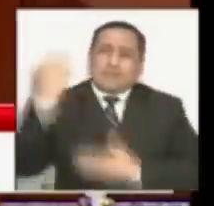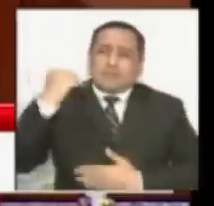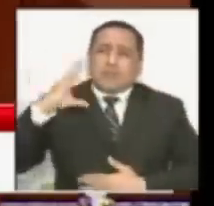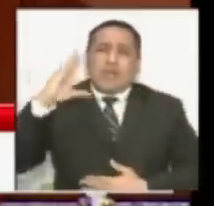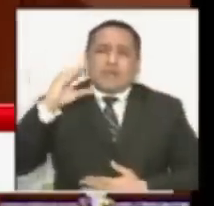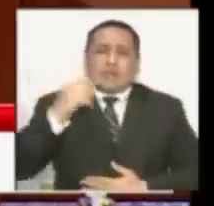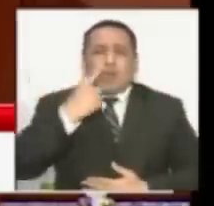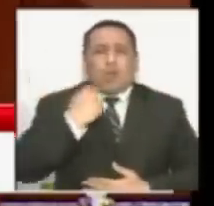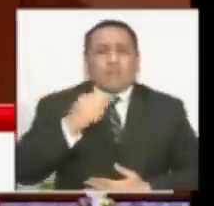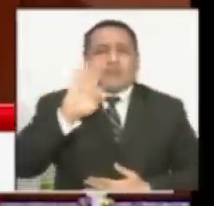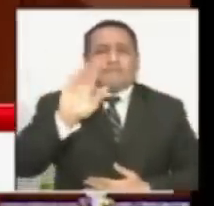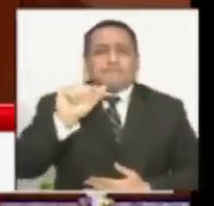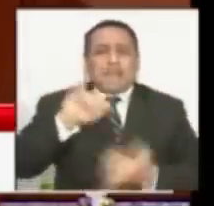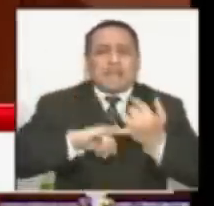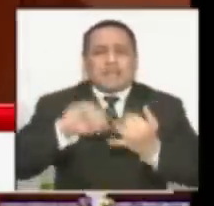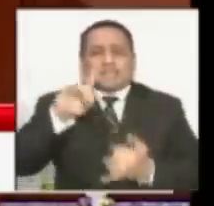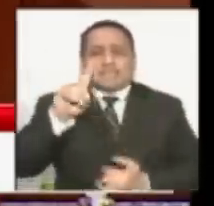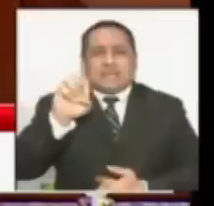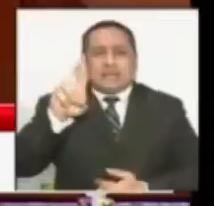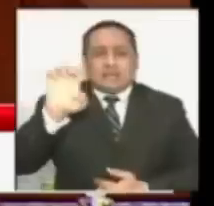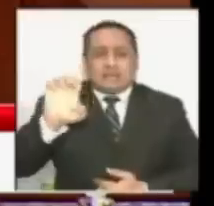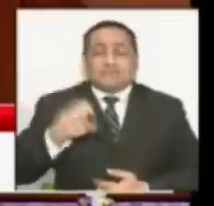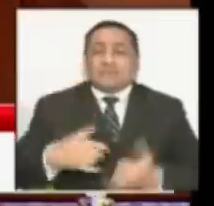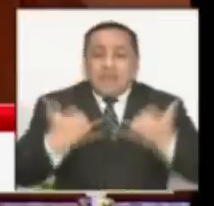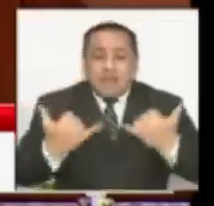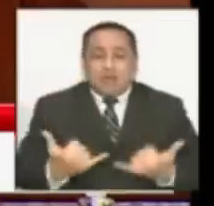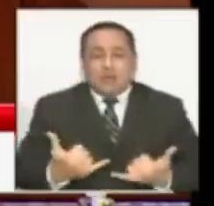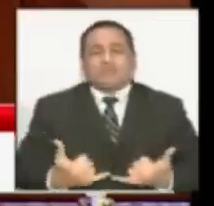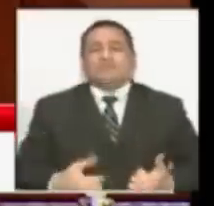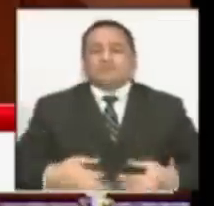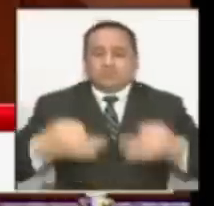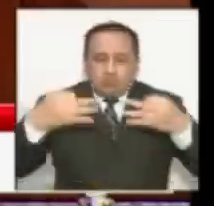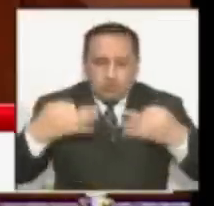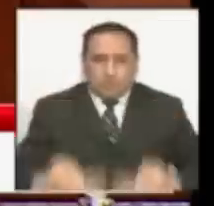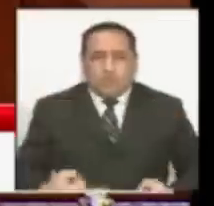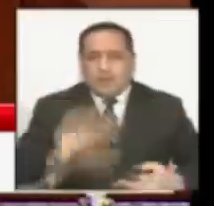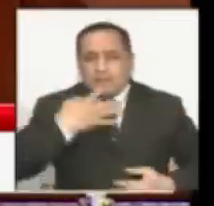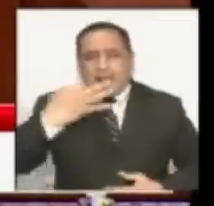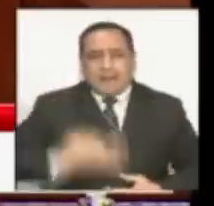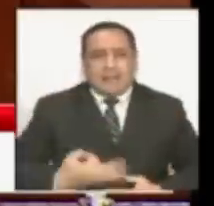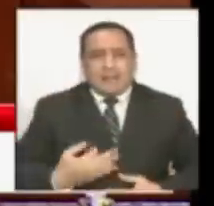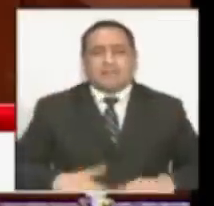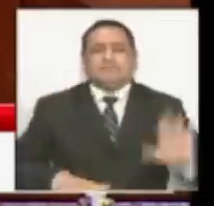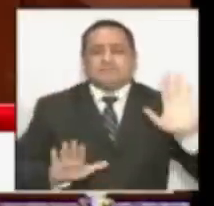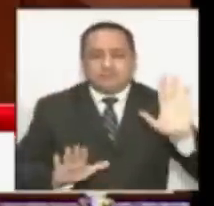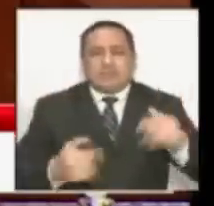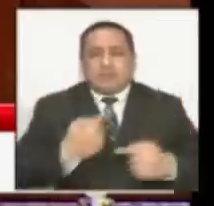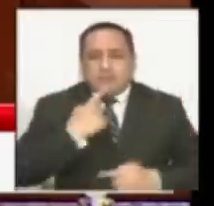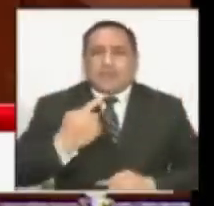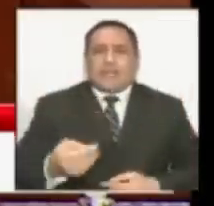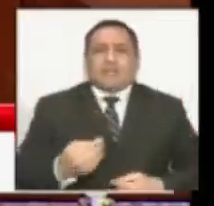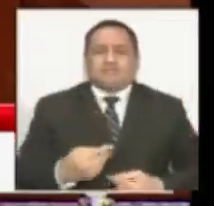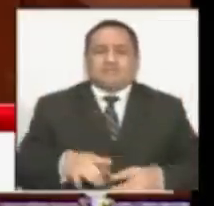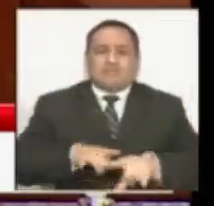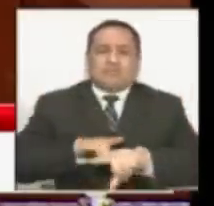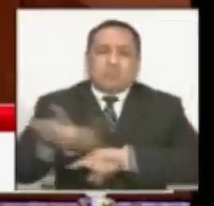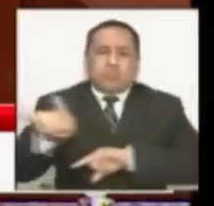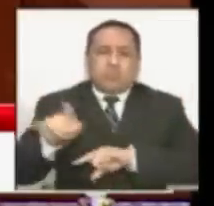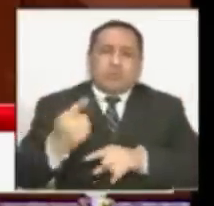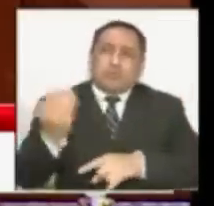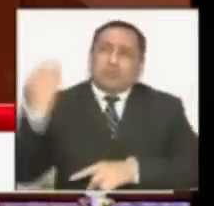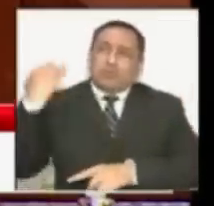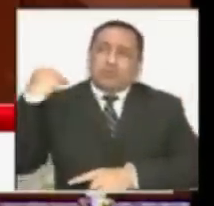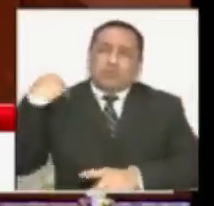Jorge Basadre. Es hora de cumplir la promesa de la vida republicana que hemos defraudado